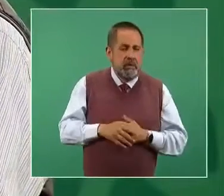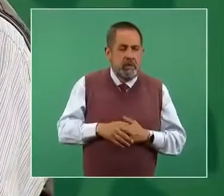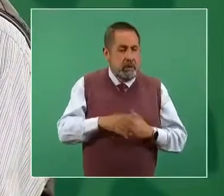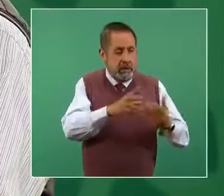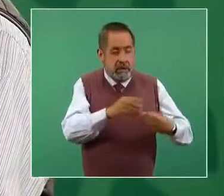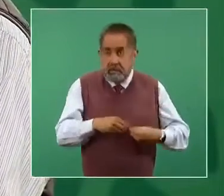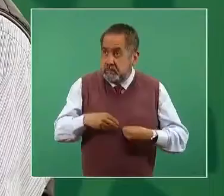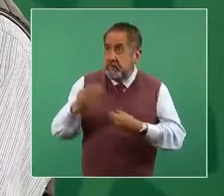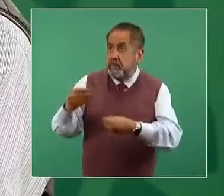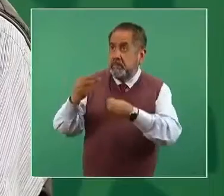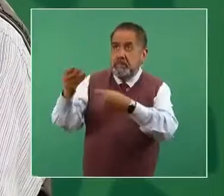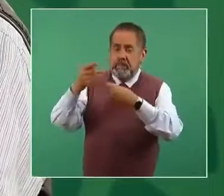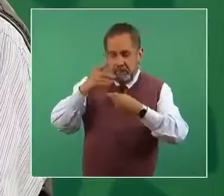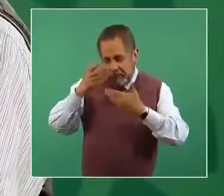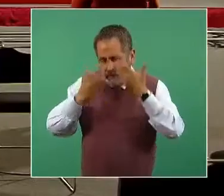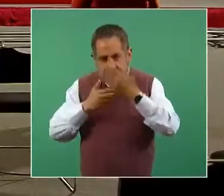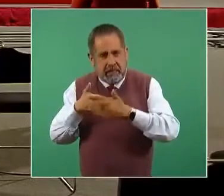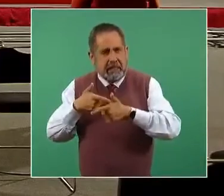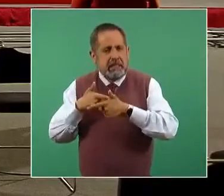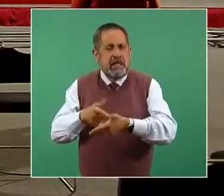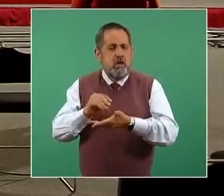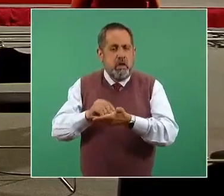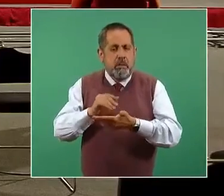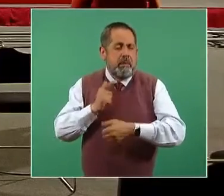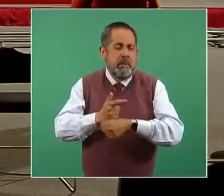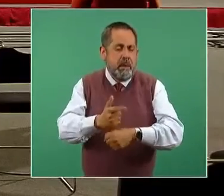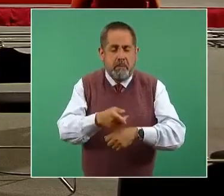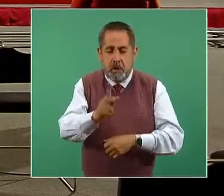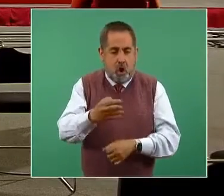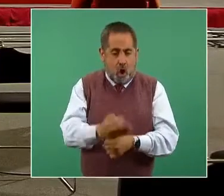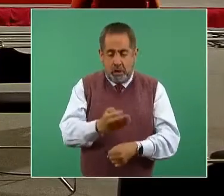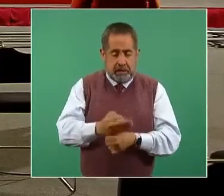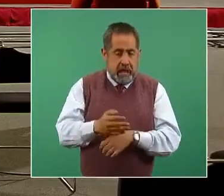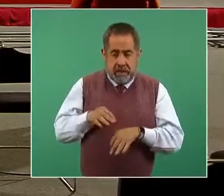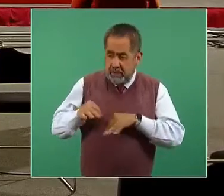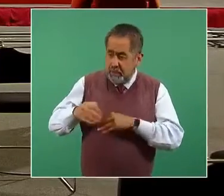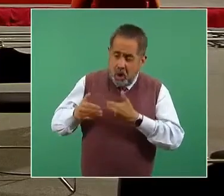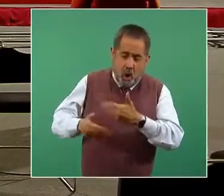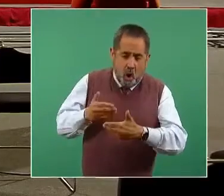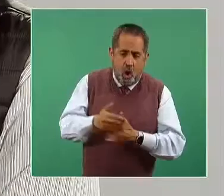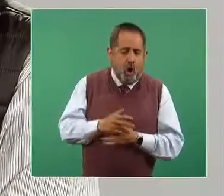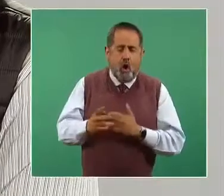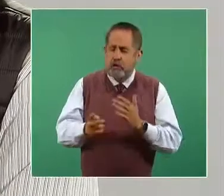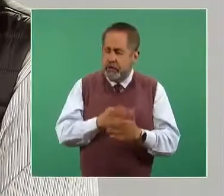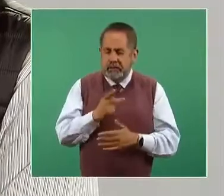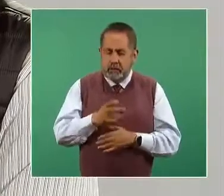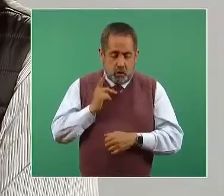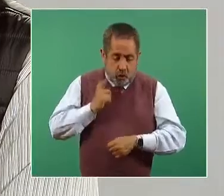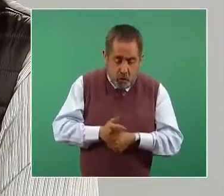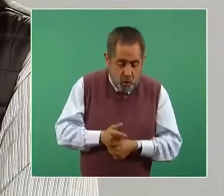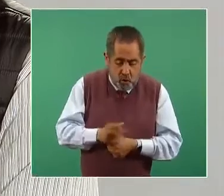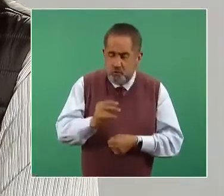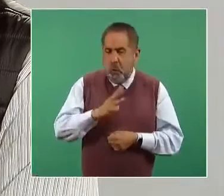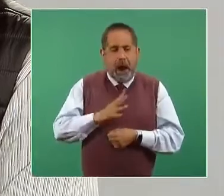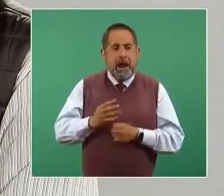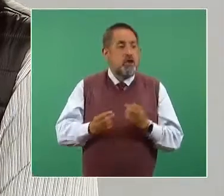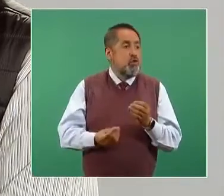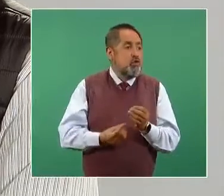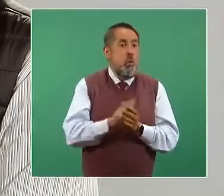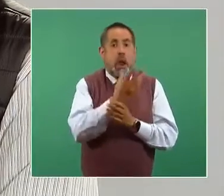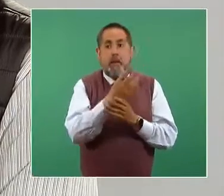la secuenciación y poder continuar con esta identificación. Pero hasta el momento los trabajos que se han llevado a cabo, reitero, no hay una